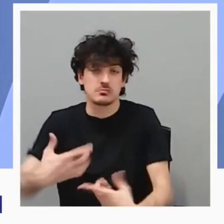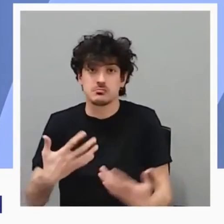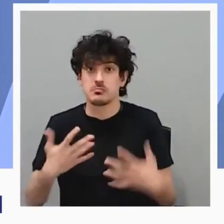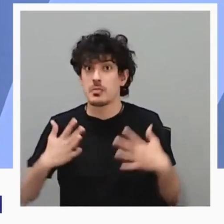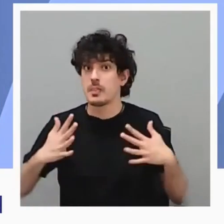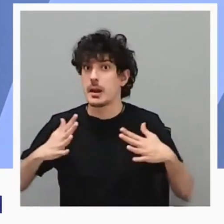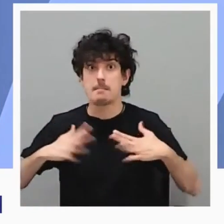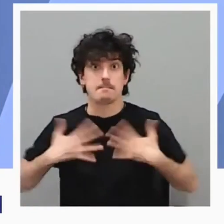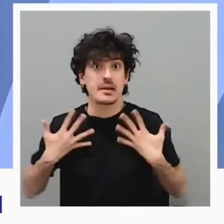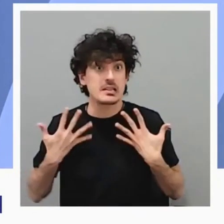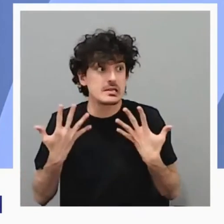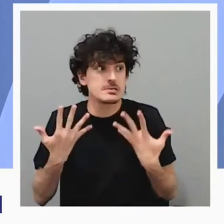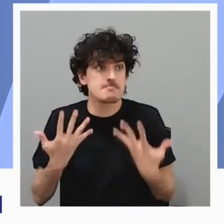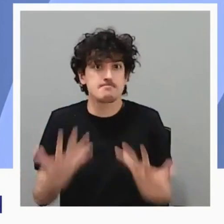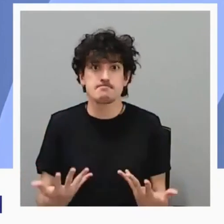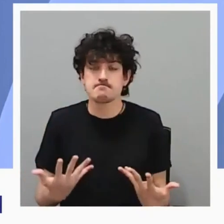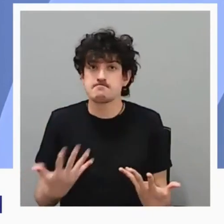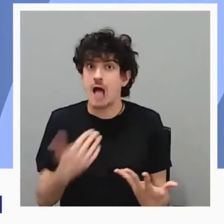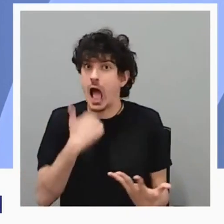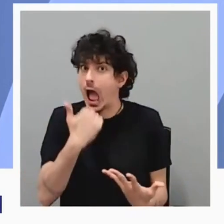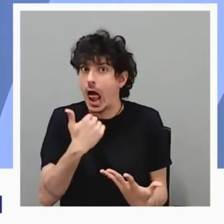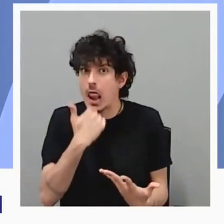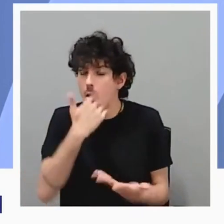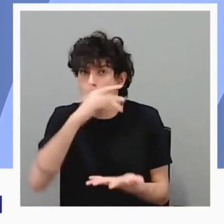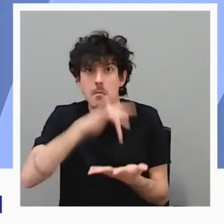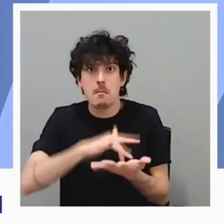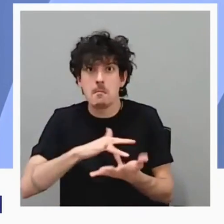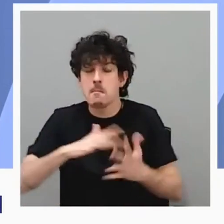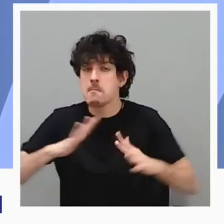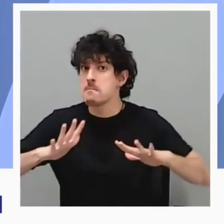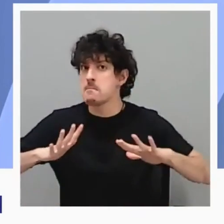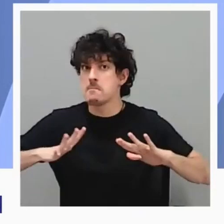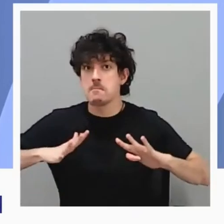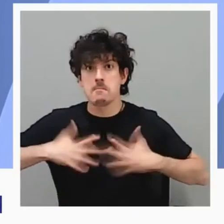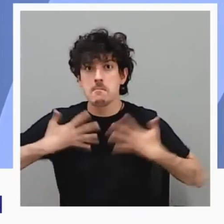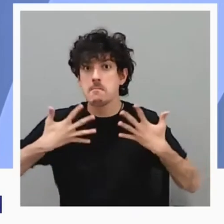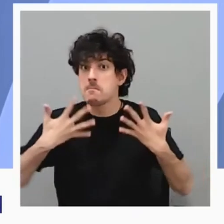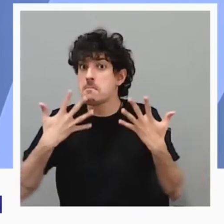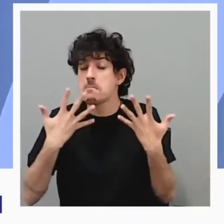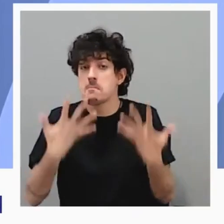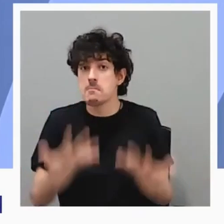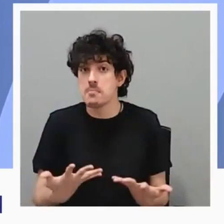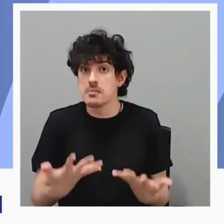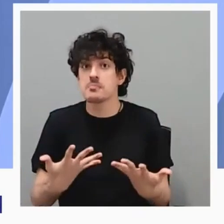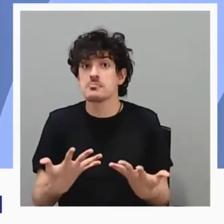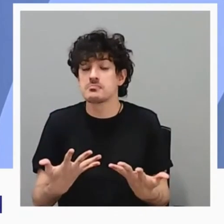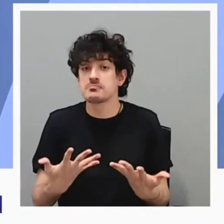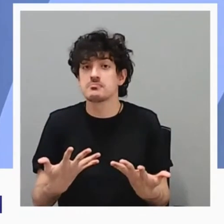que por el hecho de ser inesperado no quiere decir que hubiera sido imprevisto,